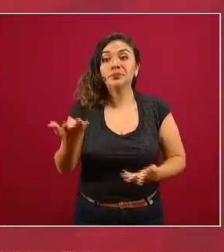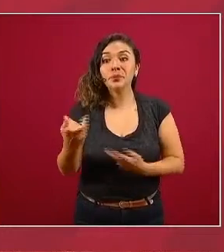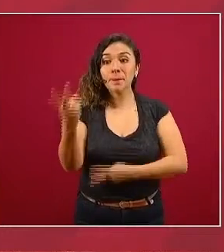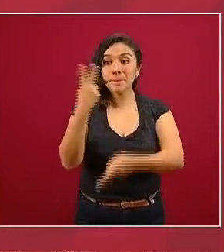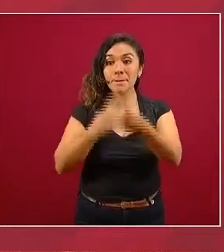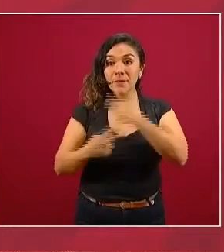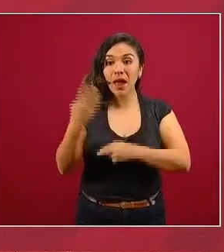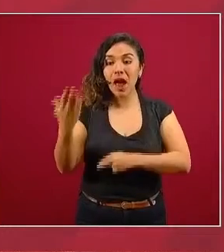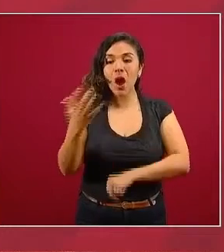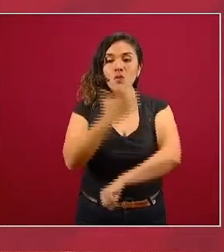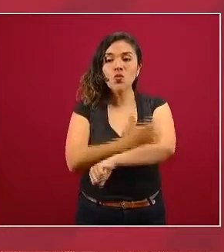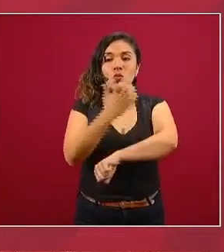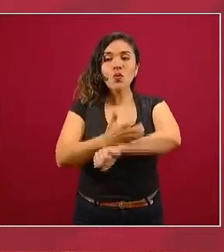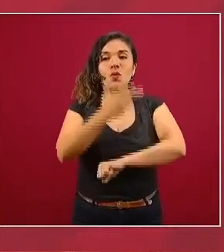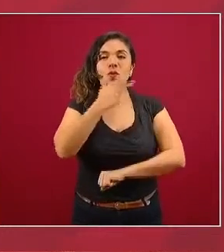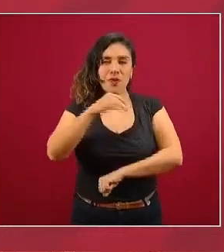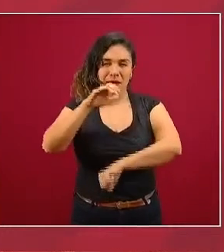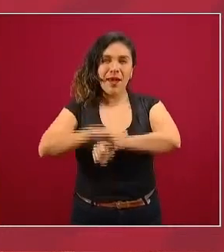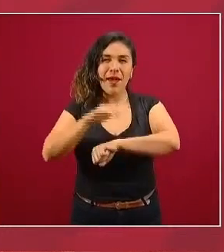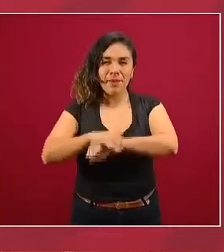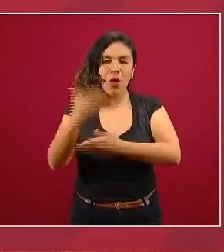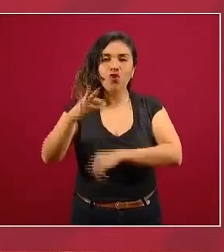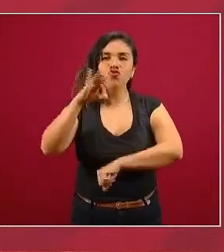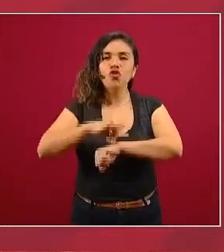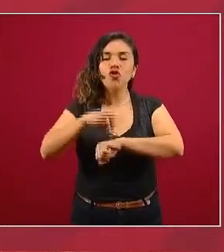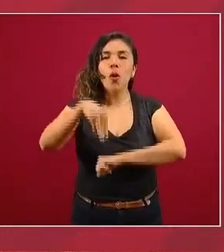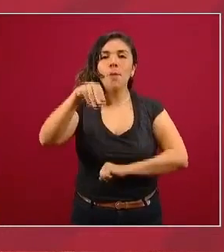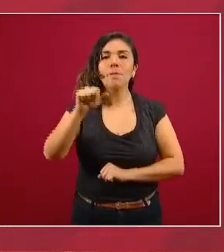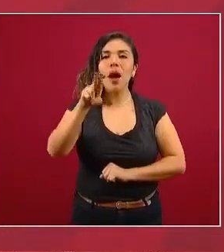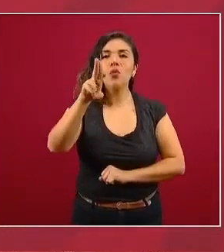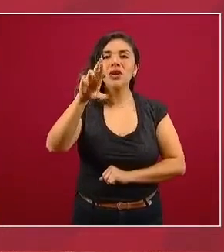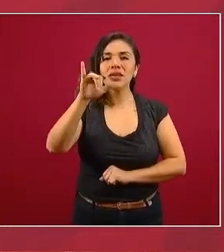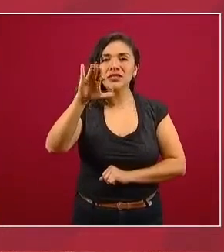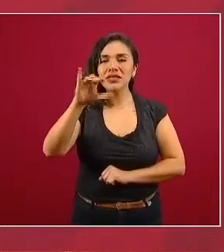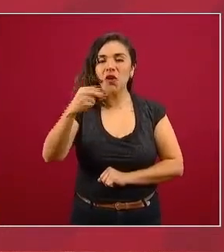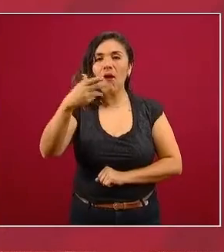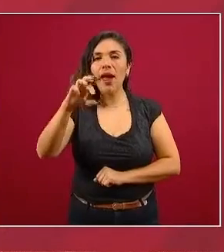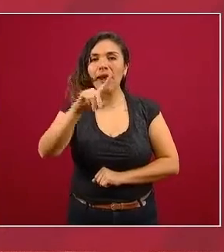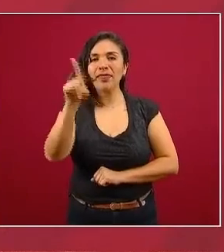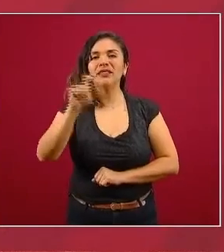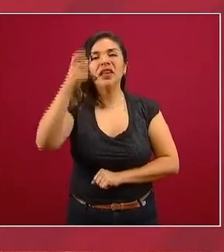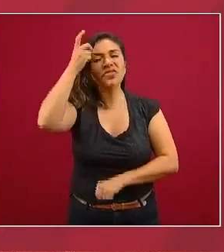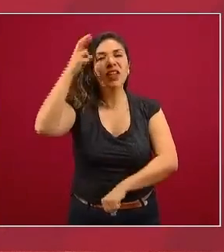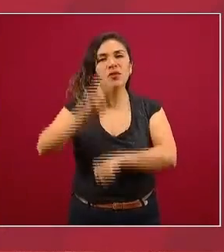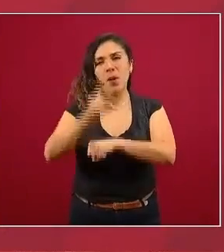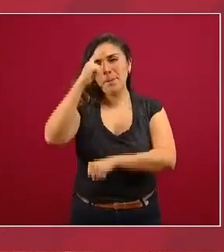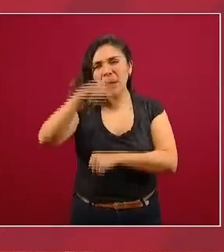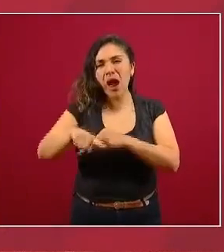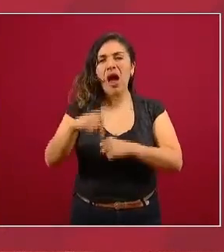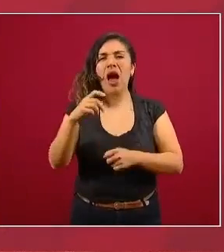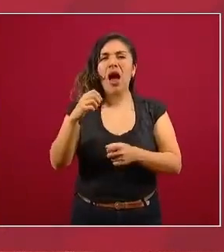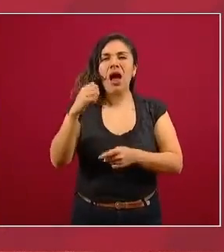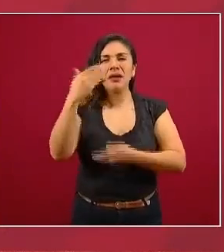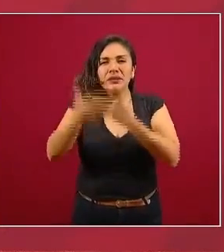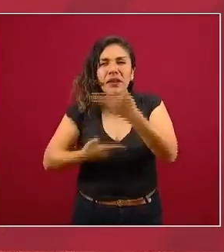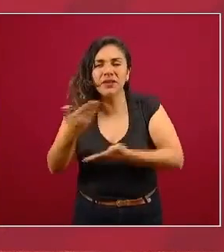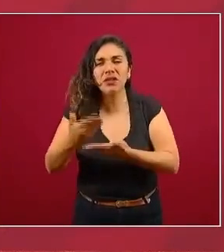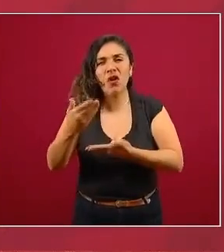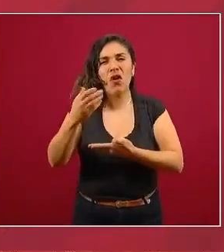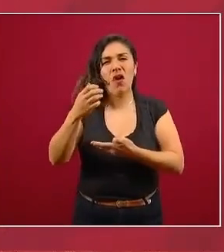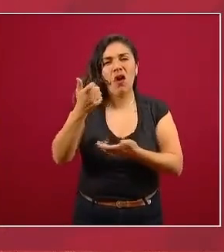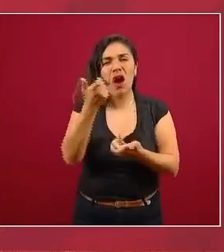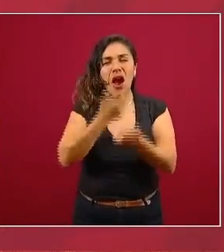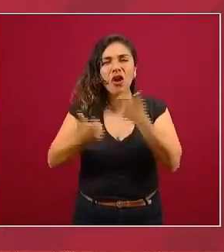propósito viene nuestro compañero y amigo, el doctor Mauricio Hernández Ávila, director de Prestaciones Económicas y Sociales de